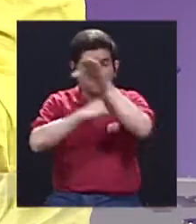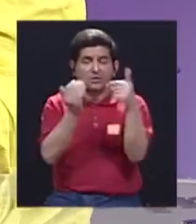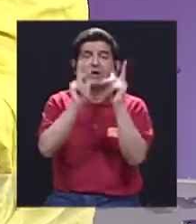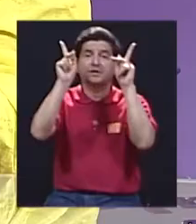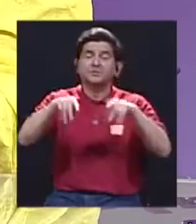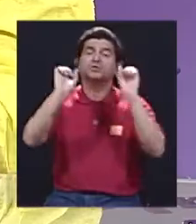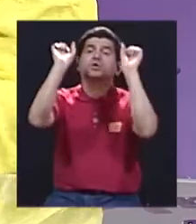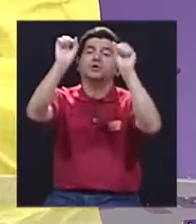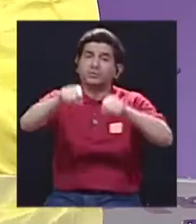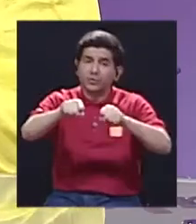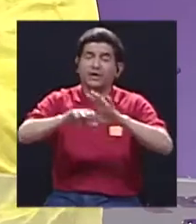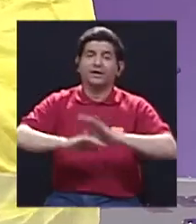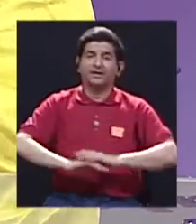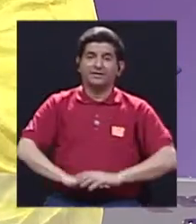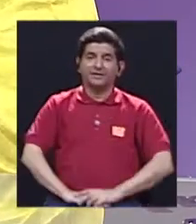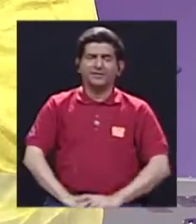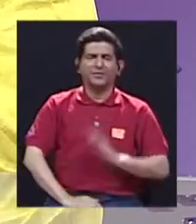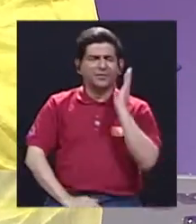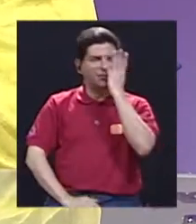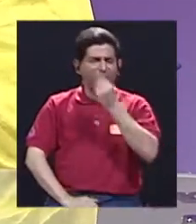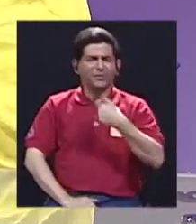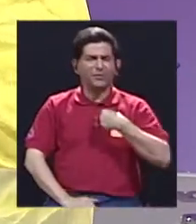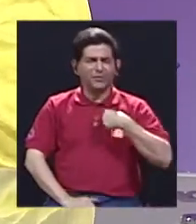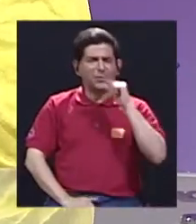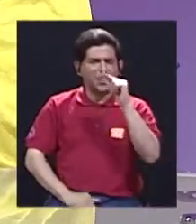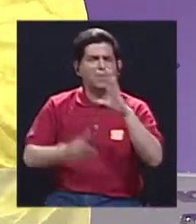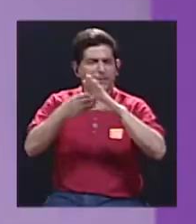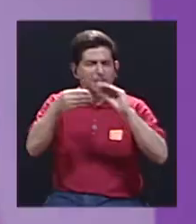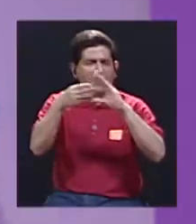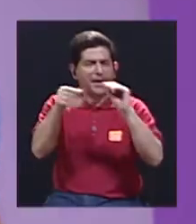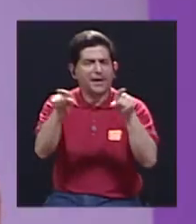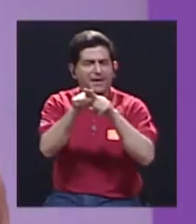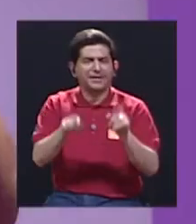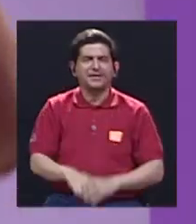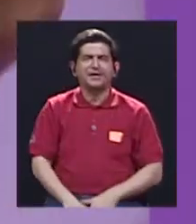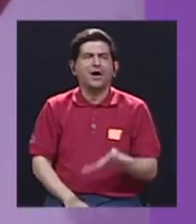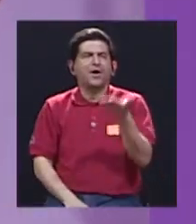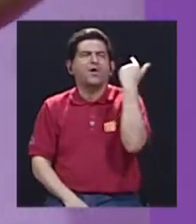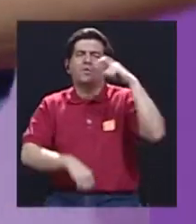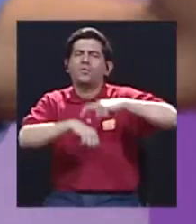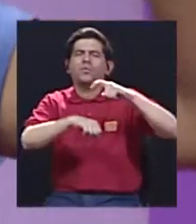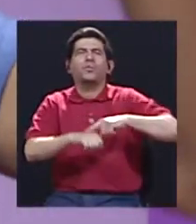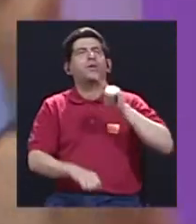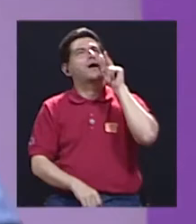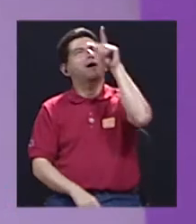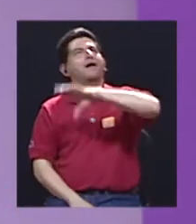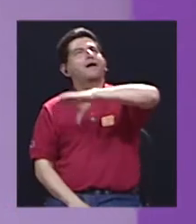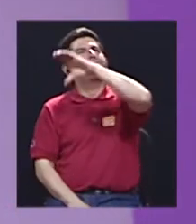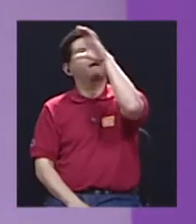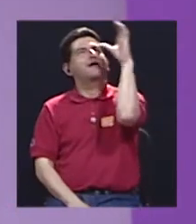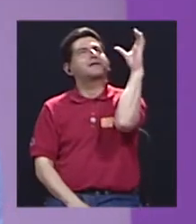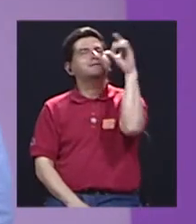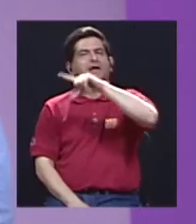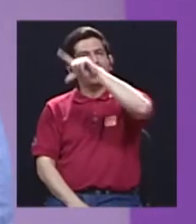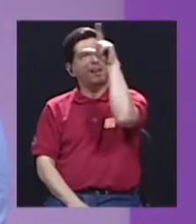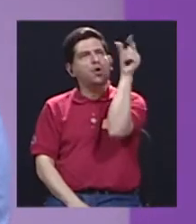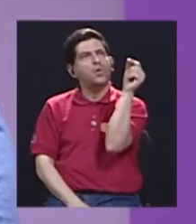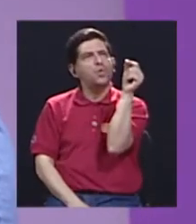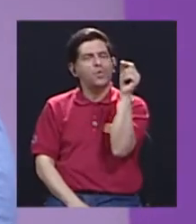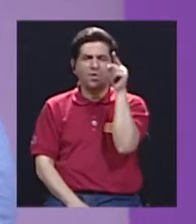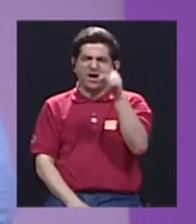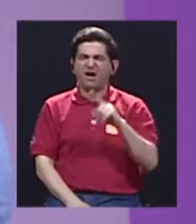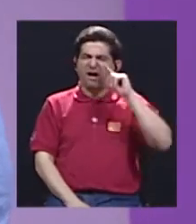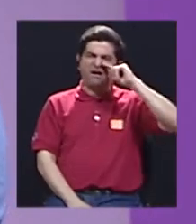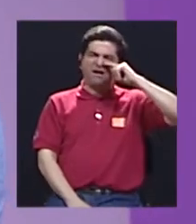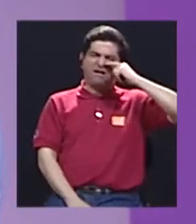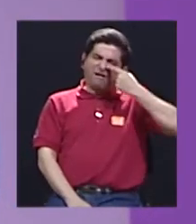todo el botón que descuenta una pequeña narración si hace mucho tiempo allá arriba en el cielo la luna la luna estaba